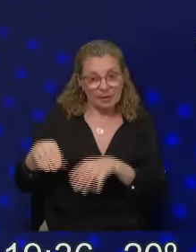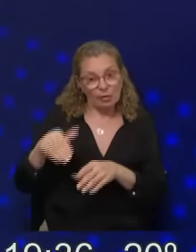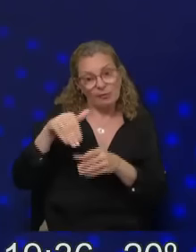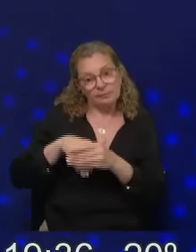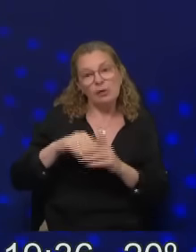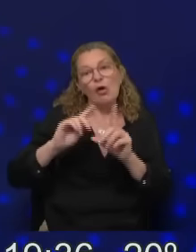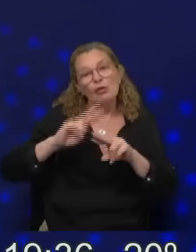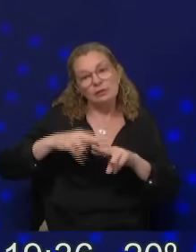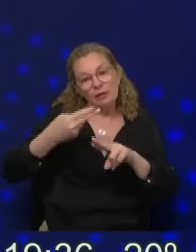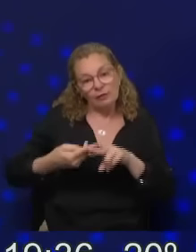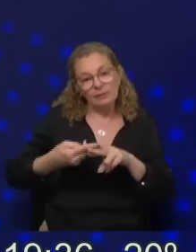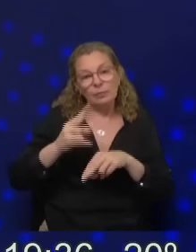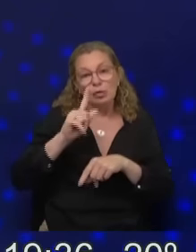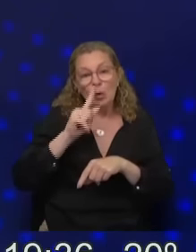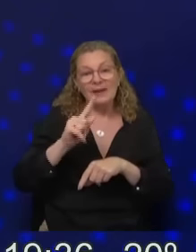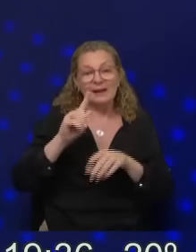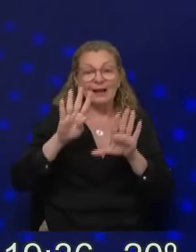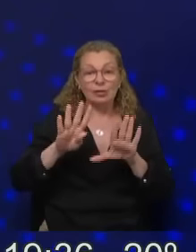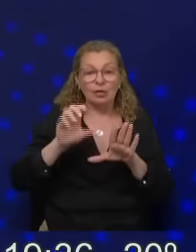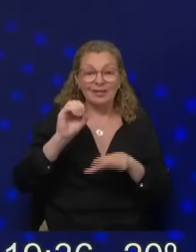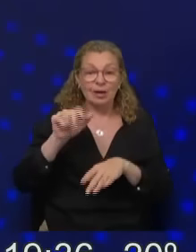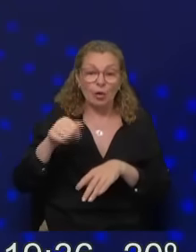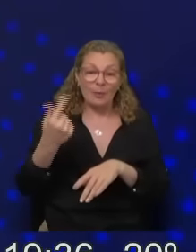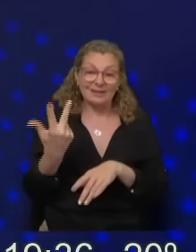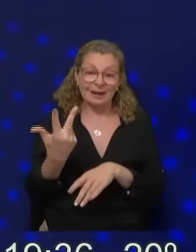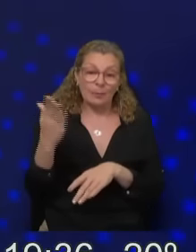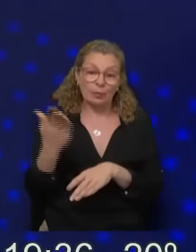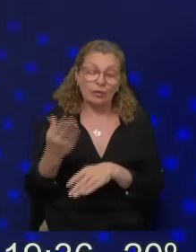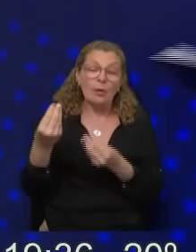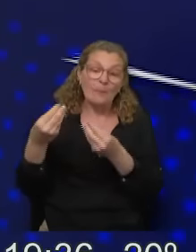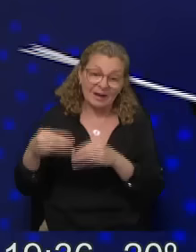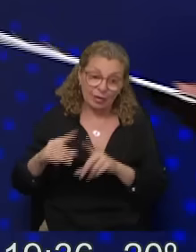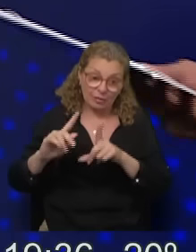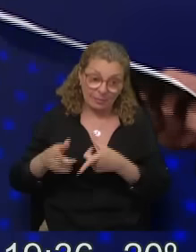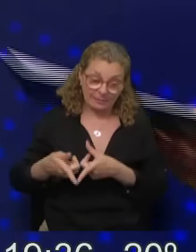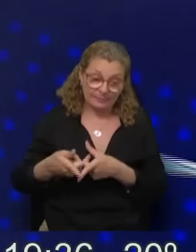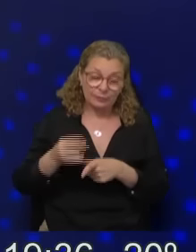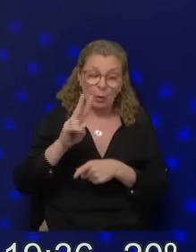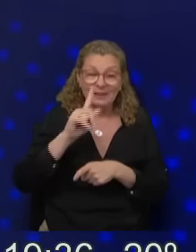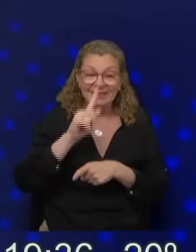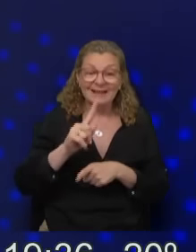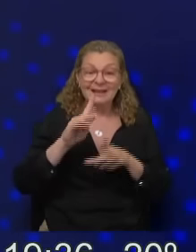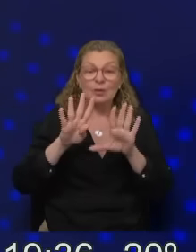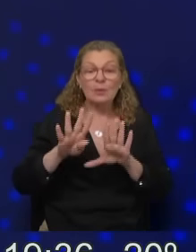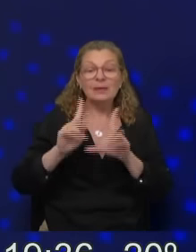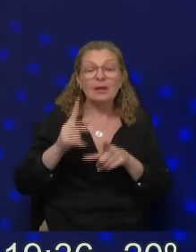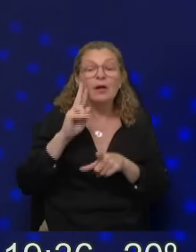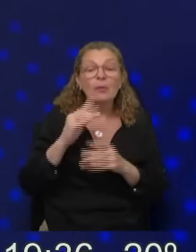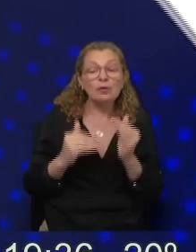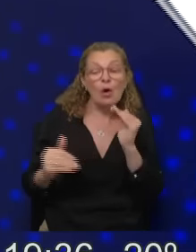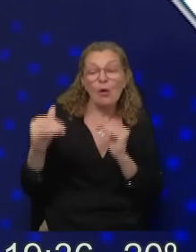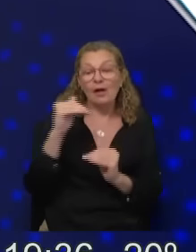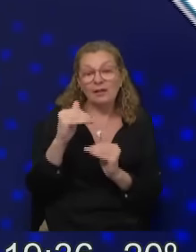balotaje también. Efectivamente. En el 2014 perdió 0,3% y perdió el balotaje. Y en el 2019, ¿se acuerdan que habíamos visto un